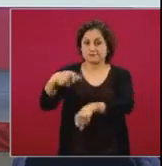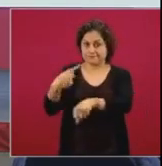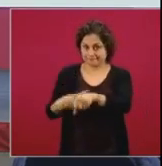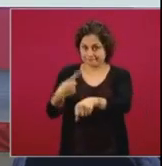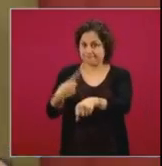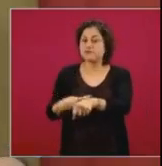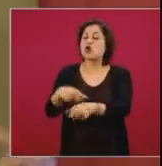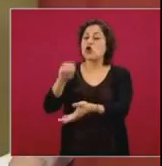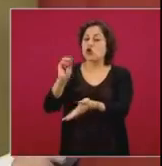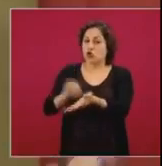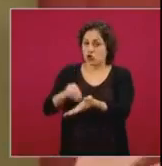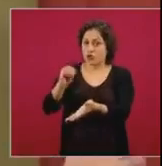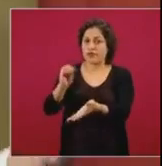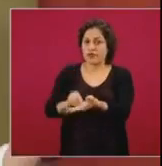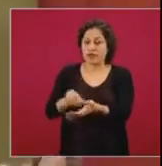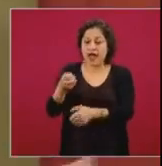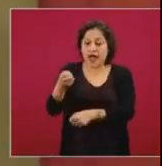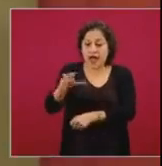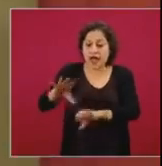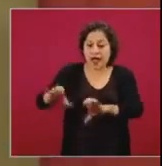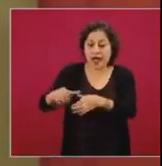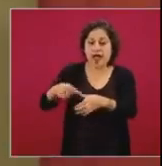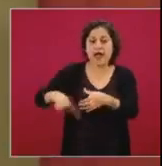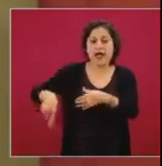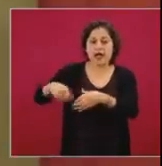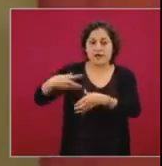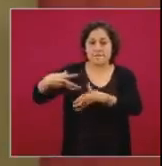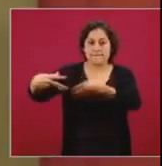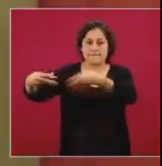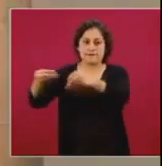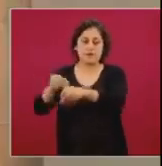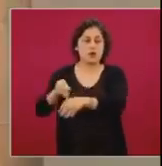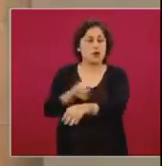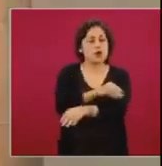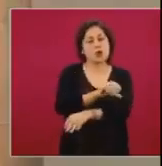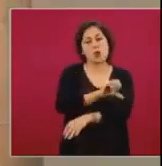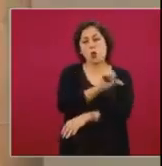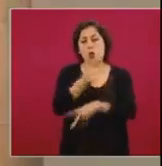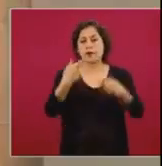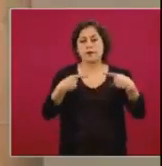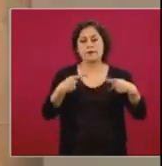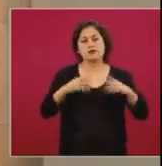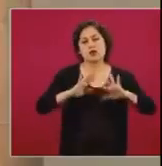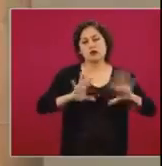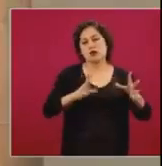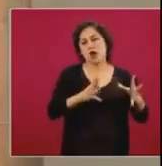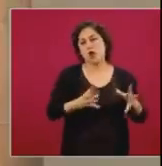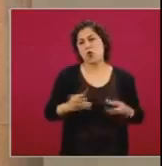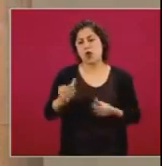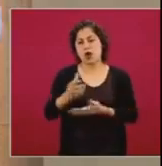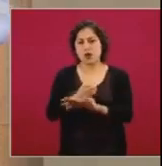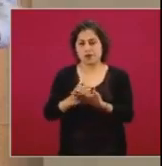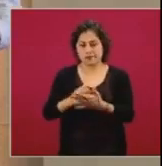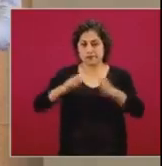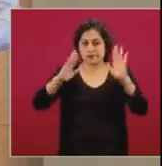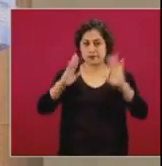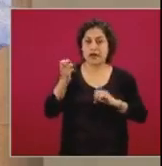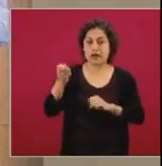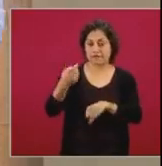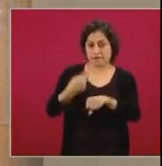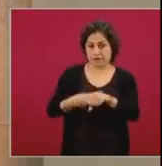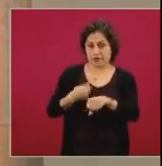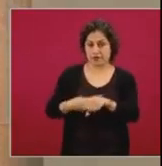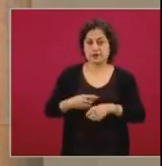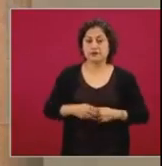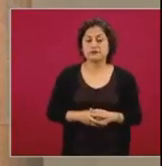52.131 de las personas que se estima que han enfermado del virus SARS-CoV-2. Y me parece lo